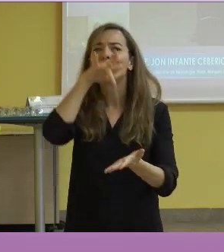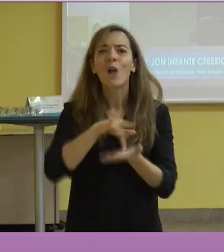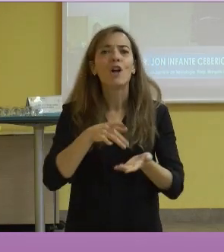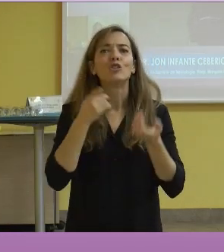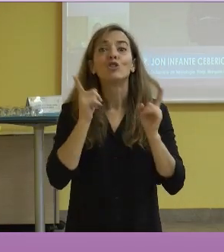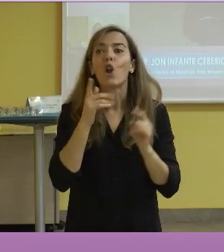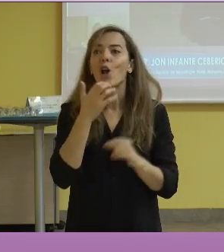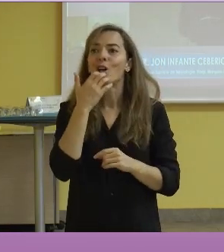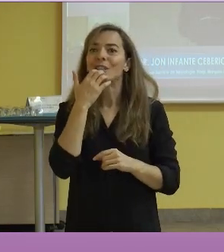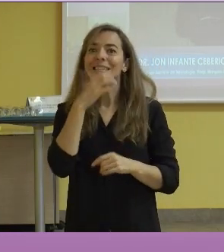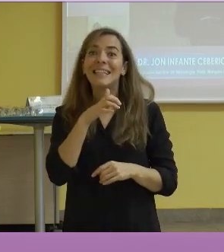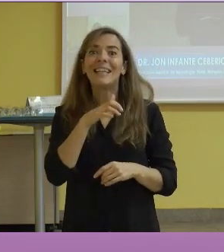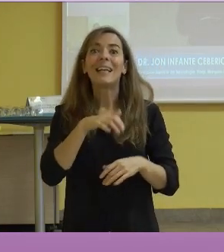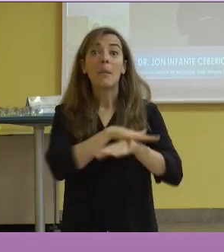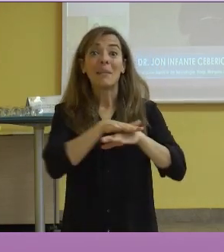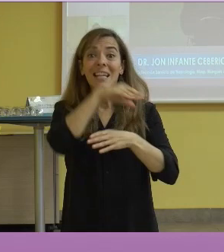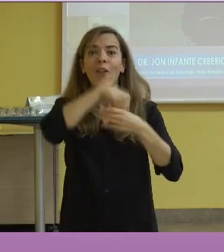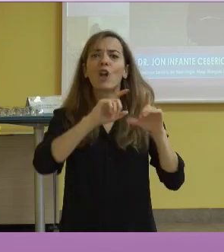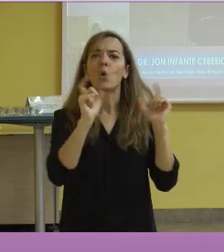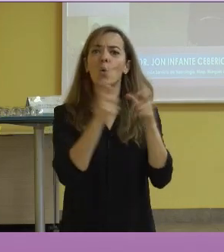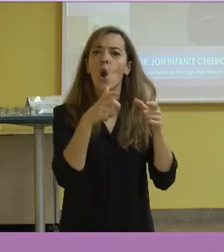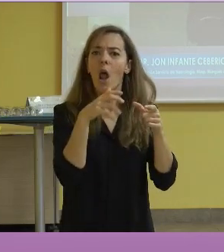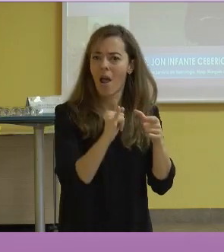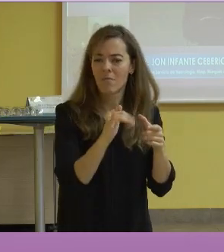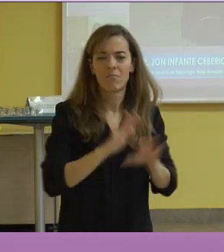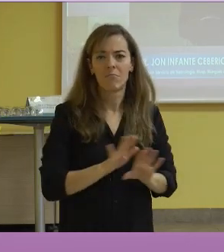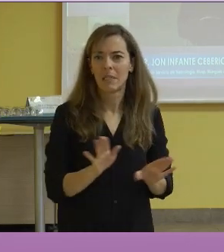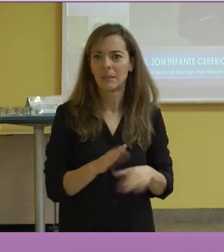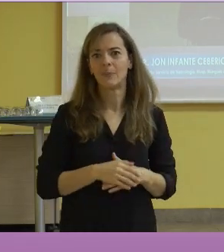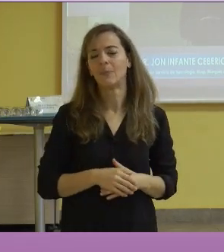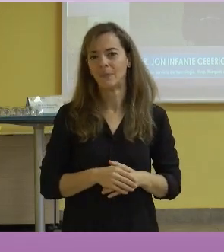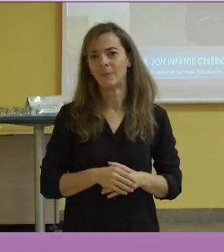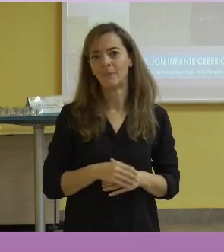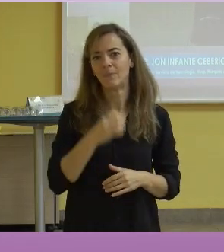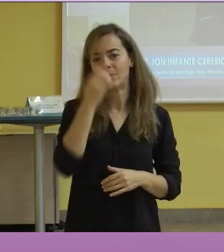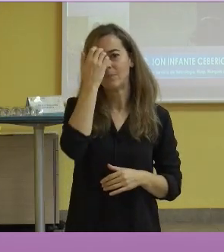las reuniones en el Ministerio cuando tienen lugar.